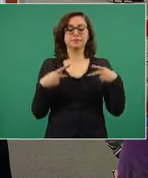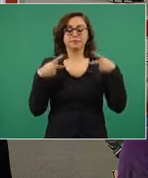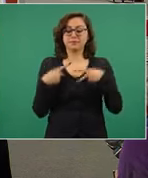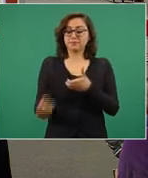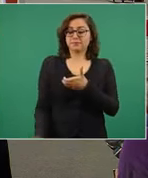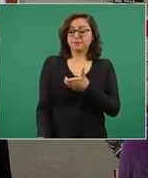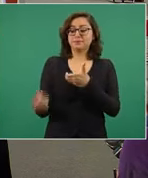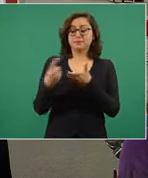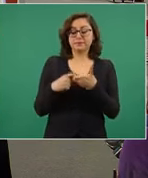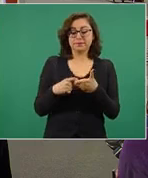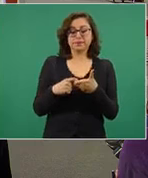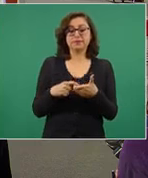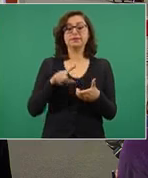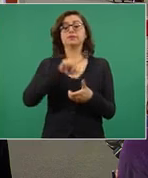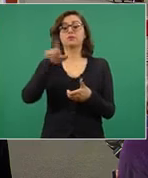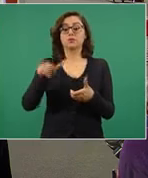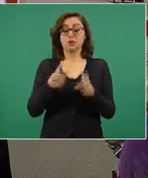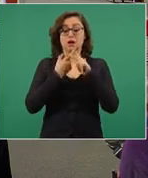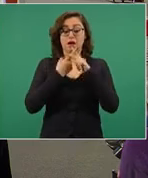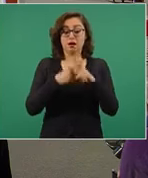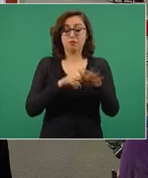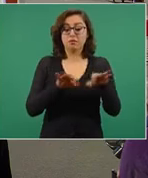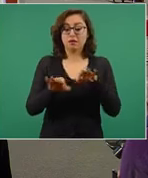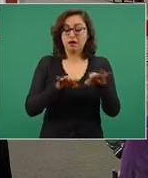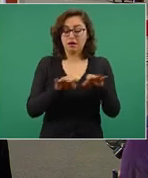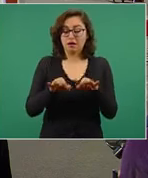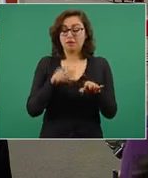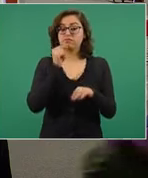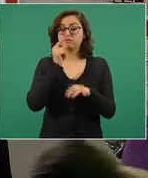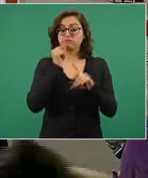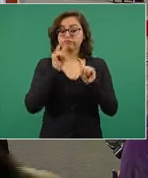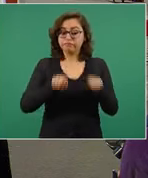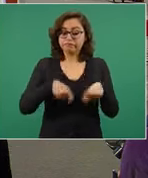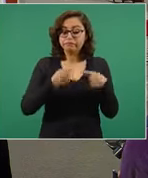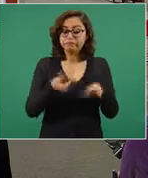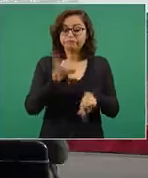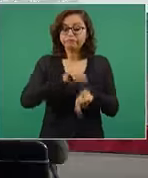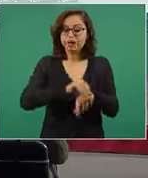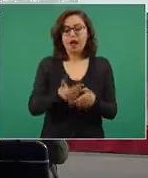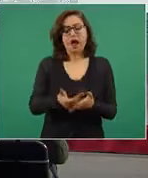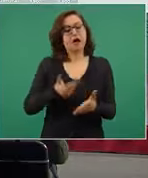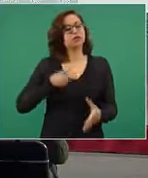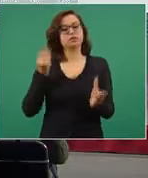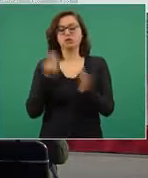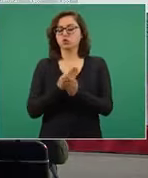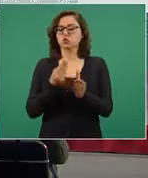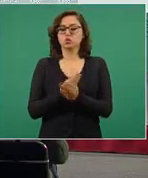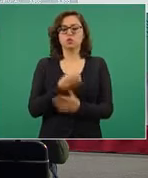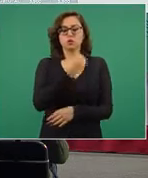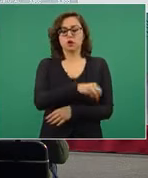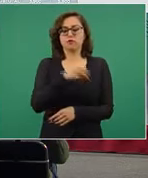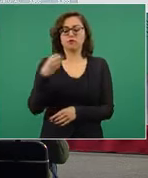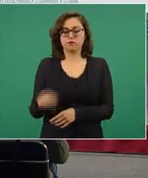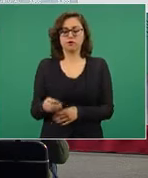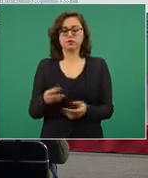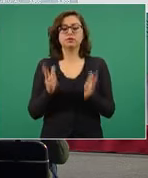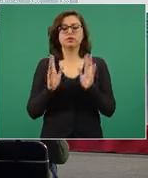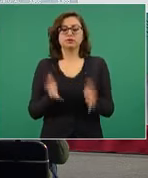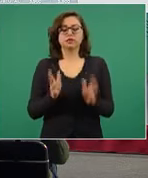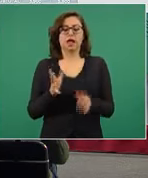para poder obtener el certificado único policial. Entonces, el primer escalón va ya en su semana